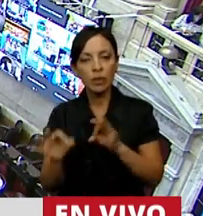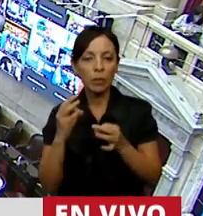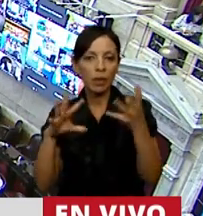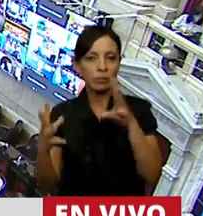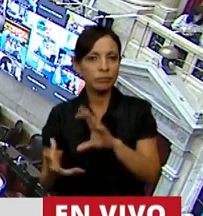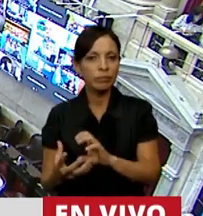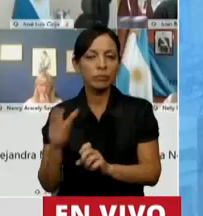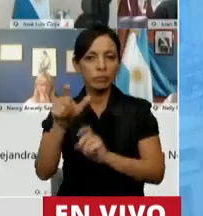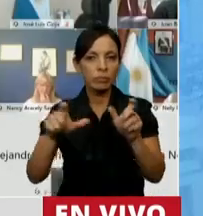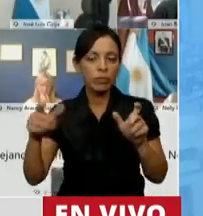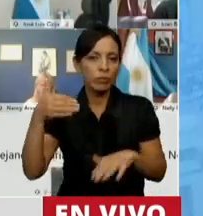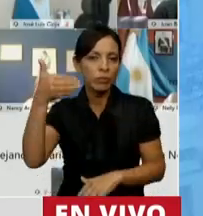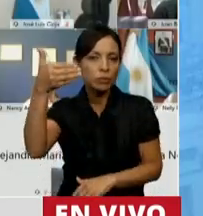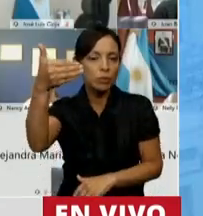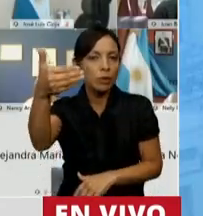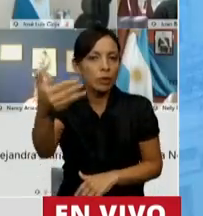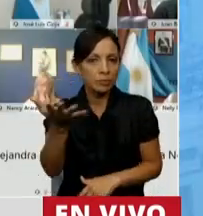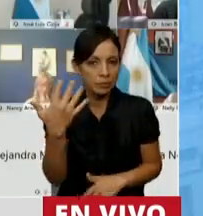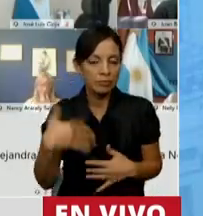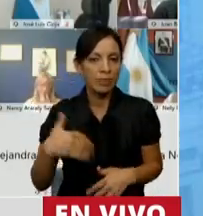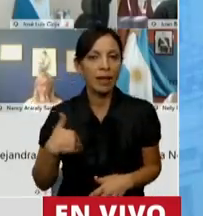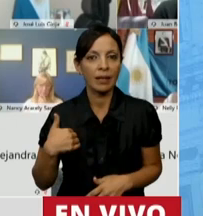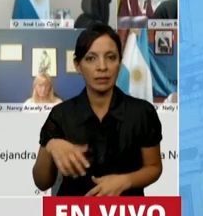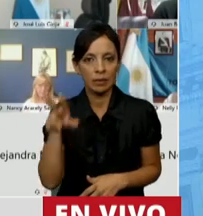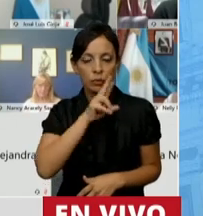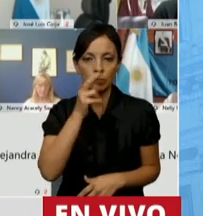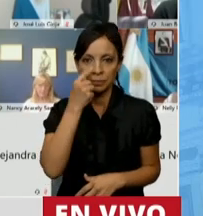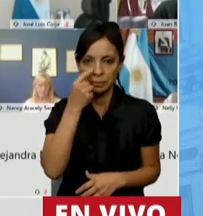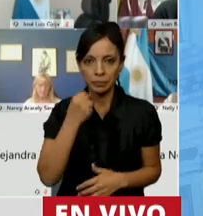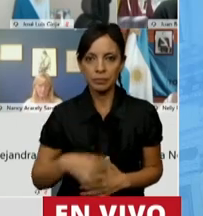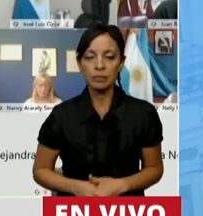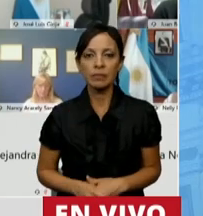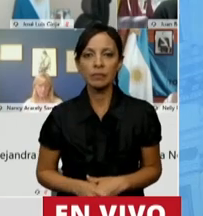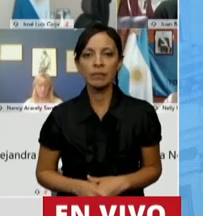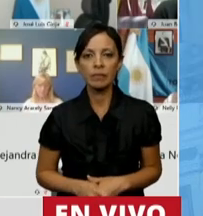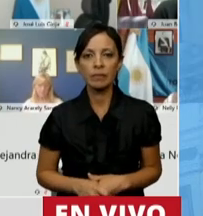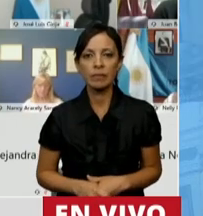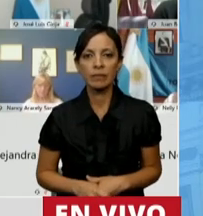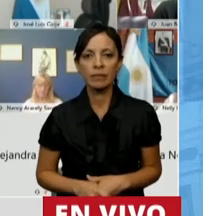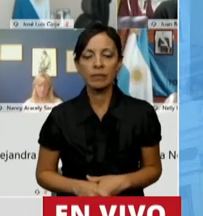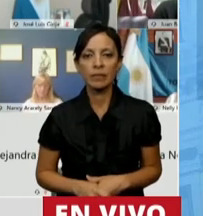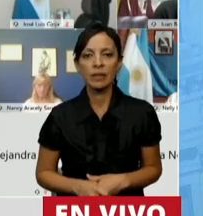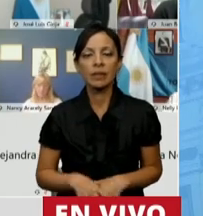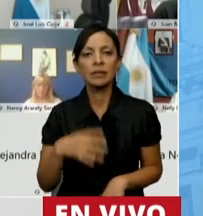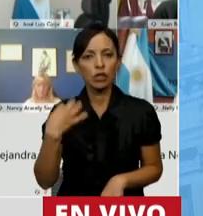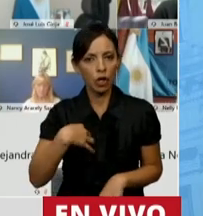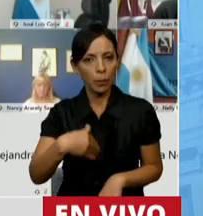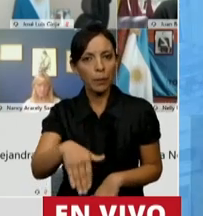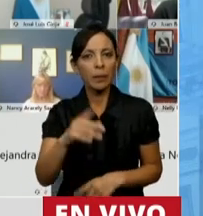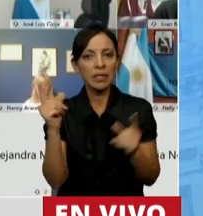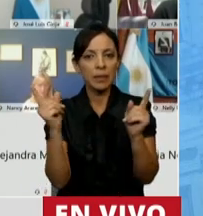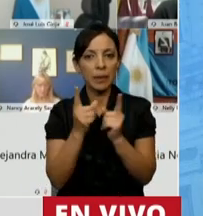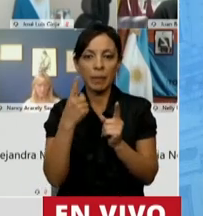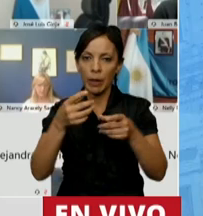la vida de muchísimos futuros argentinos y argentinas. Seré breve, como pide usted, pero